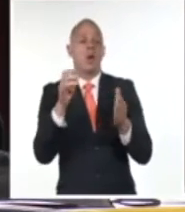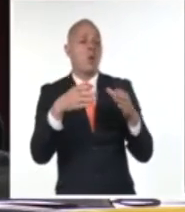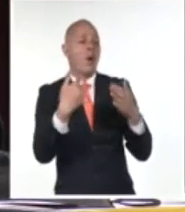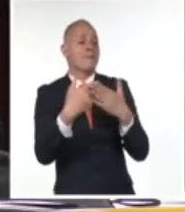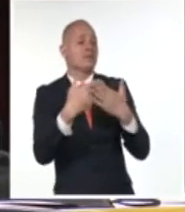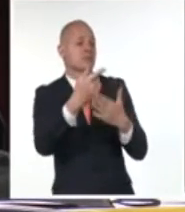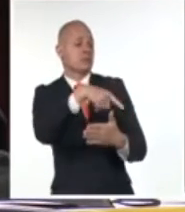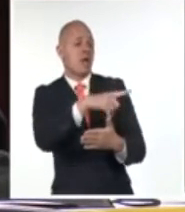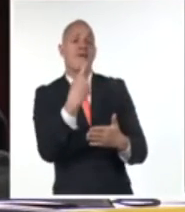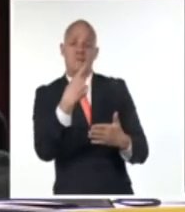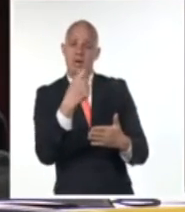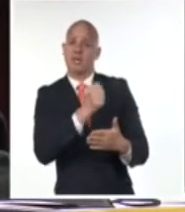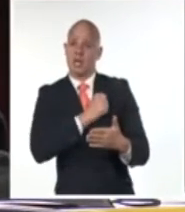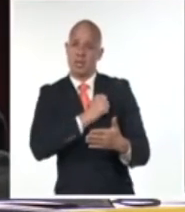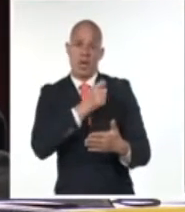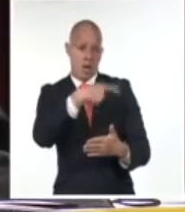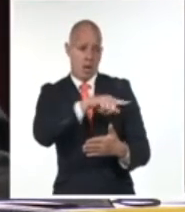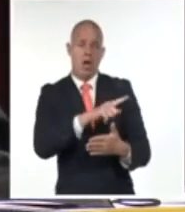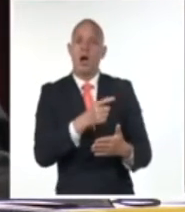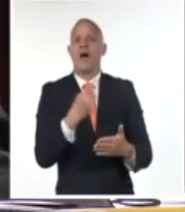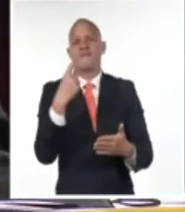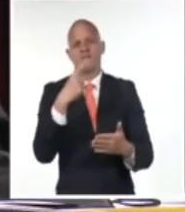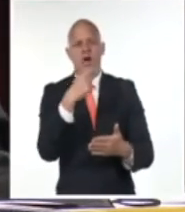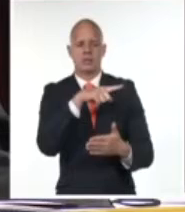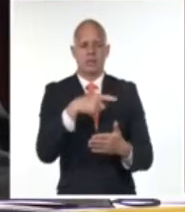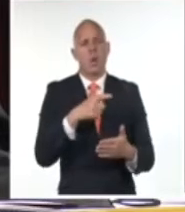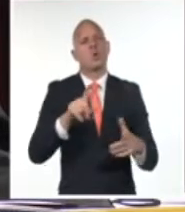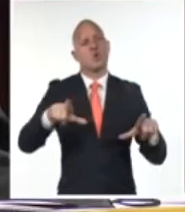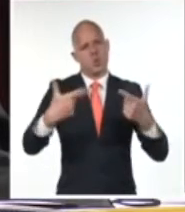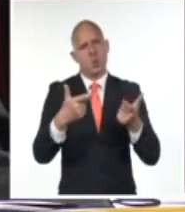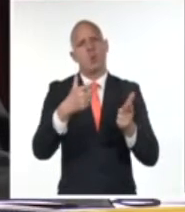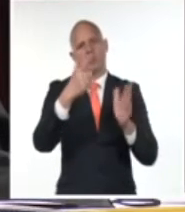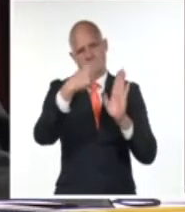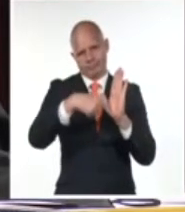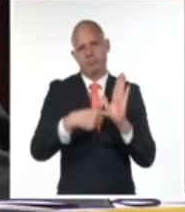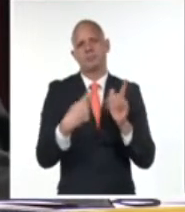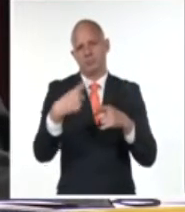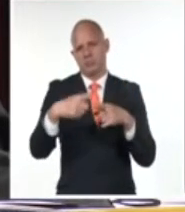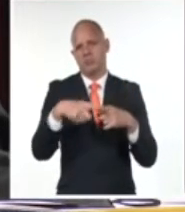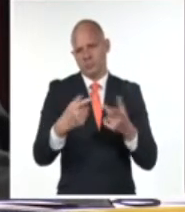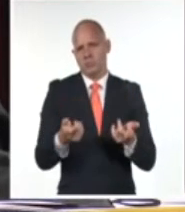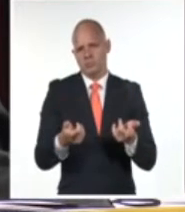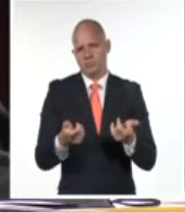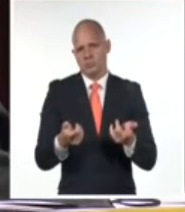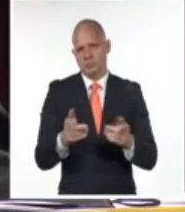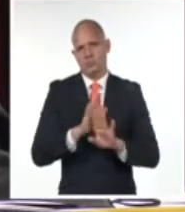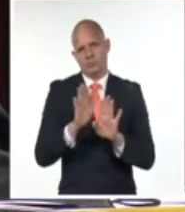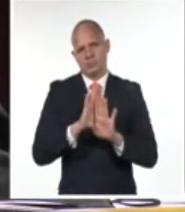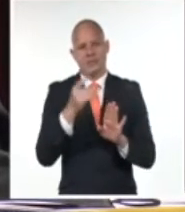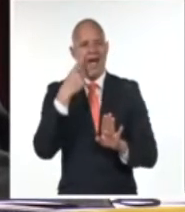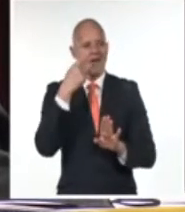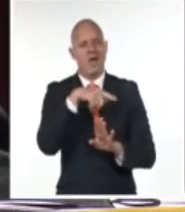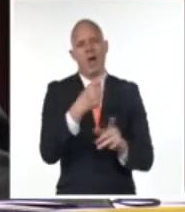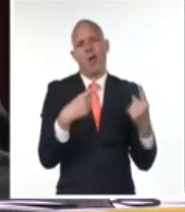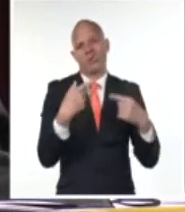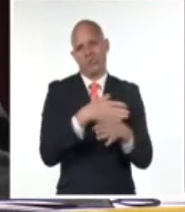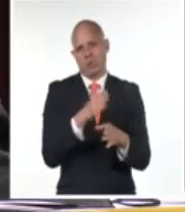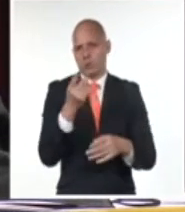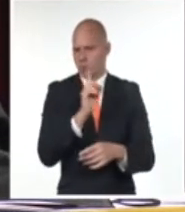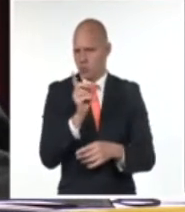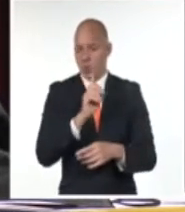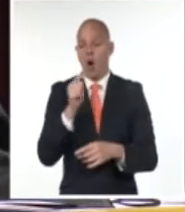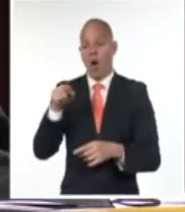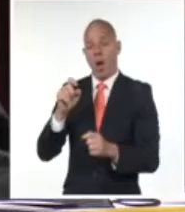cuenta propia, pero necesitamos que haya una coherencia en el desempeño y la implementación para que nuestra